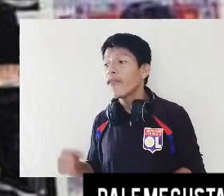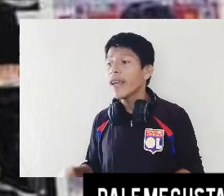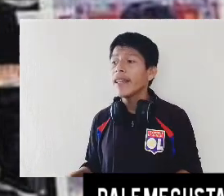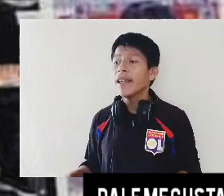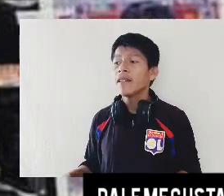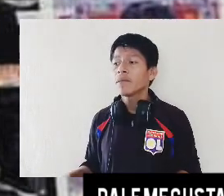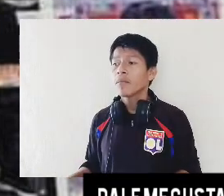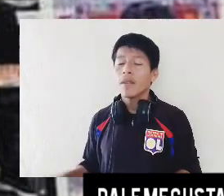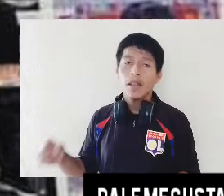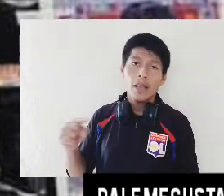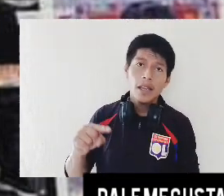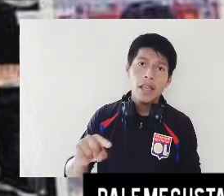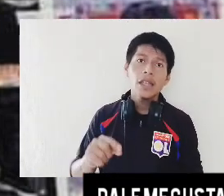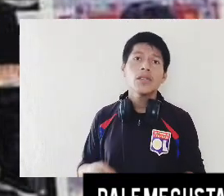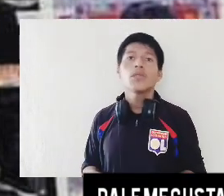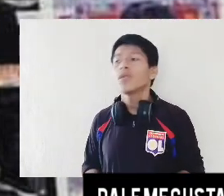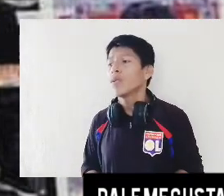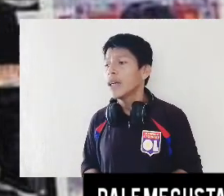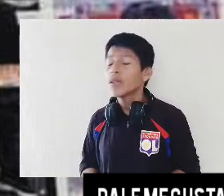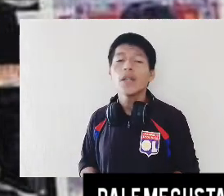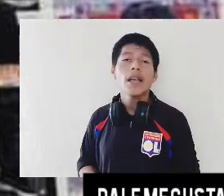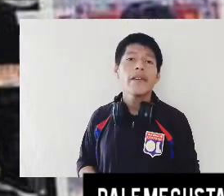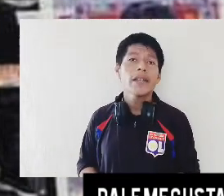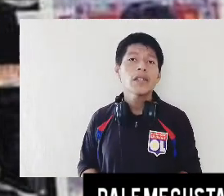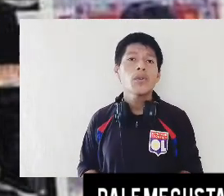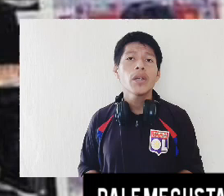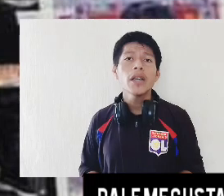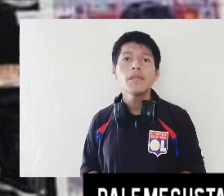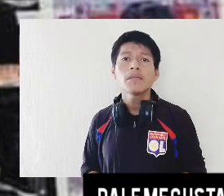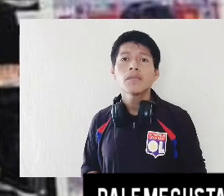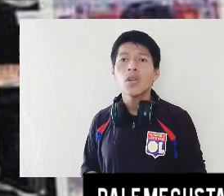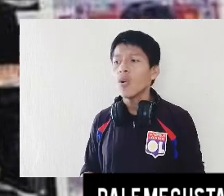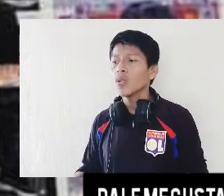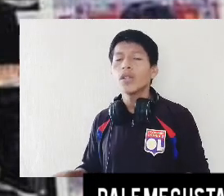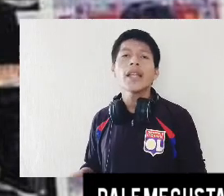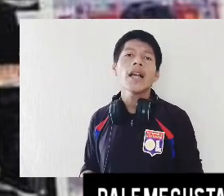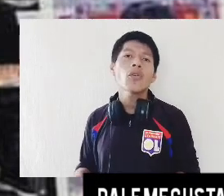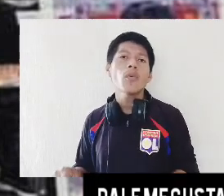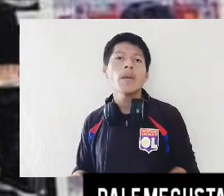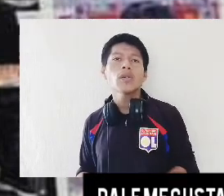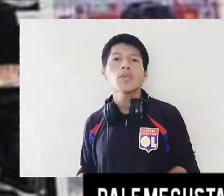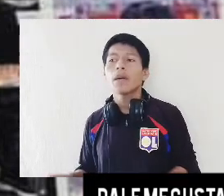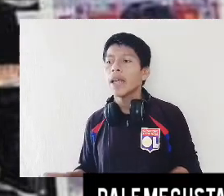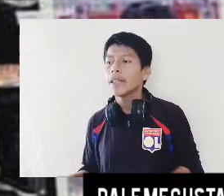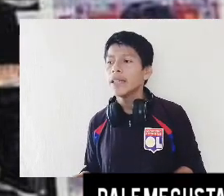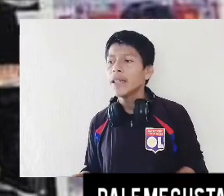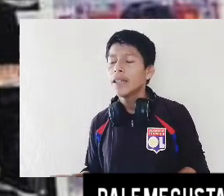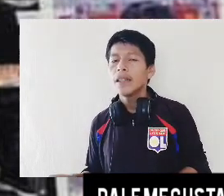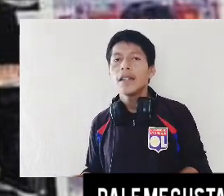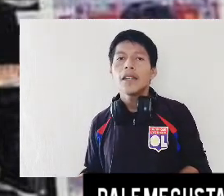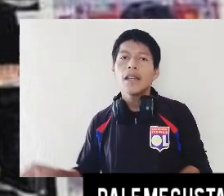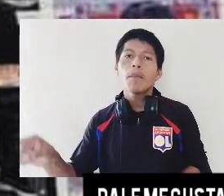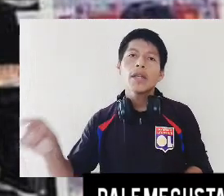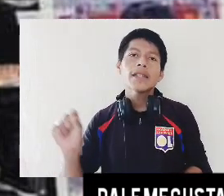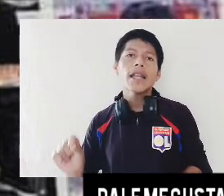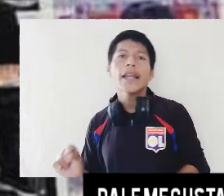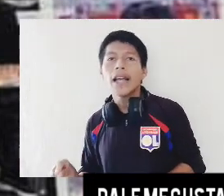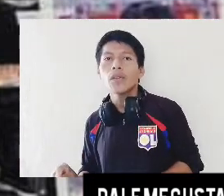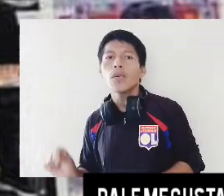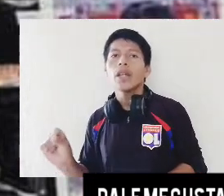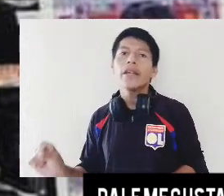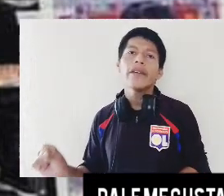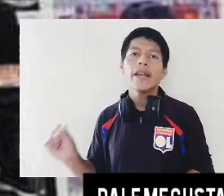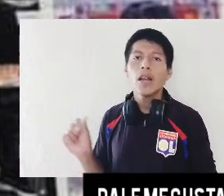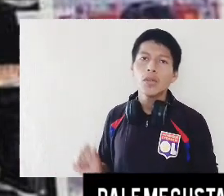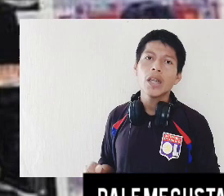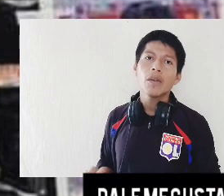los que defienden eso de la verdad histórica hoy no tienen argumentos para decir que por qué están